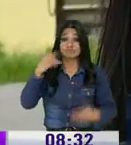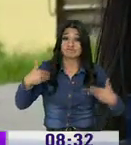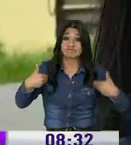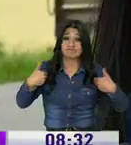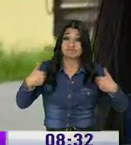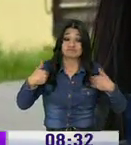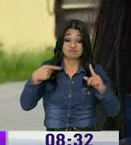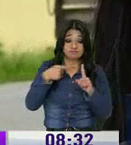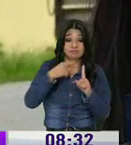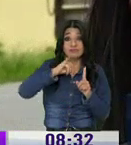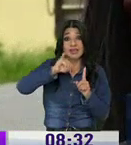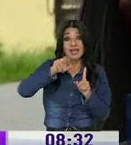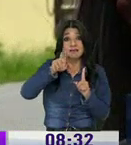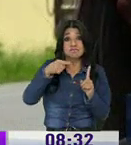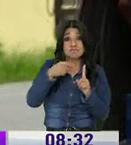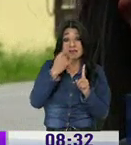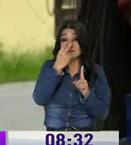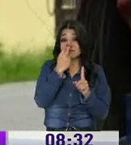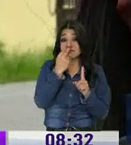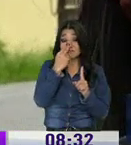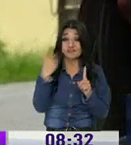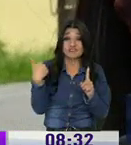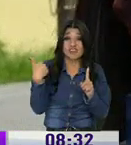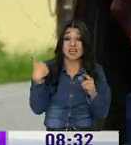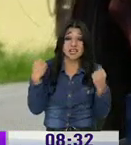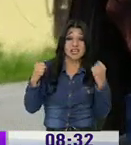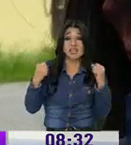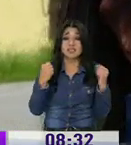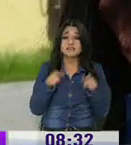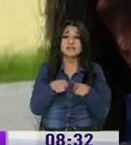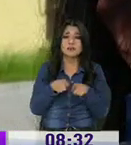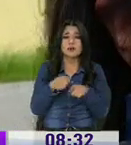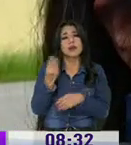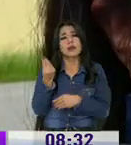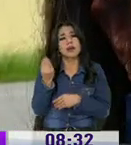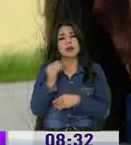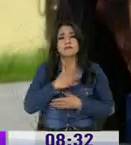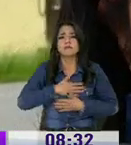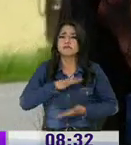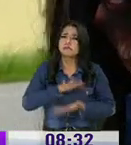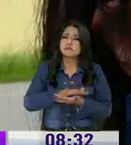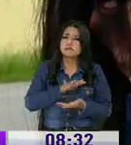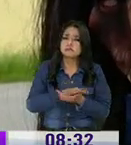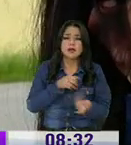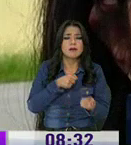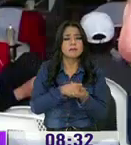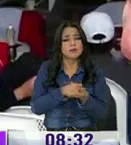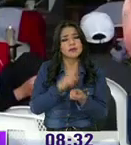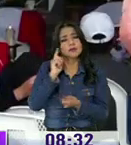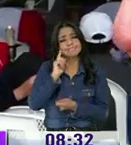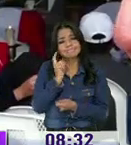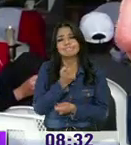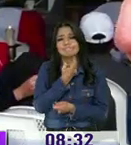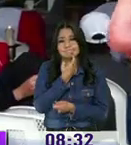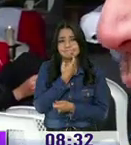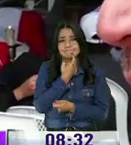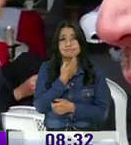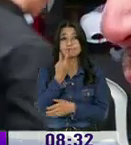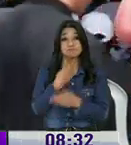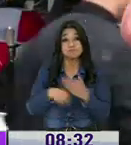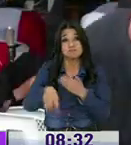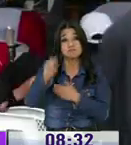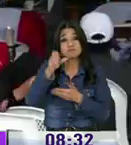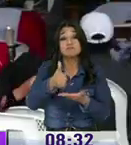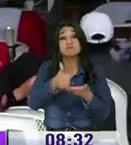era un niño que hacía sus bromas, un niño inquieto como todo joven, tranquilos, colaboradores, se los va a extrañar mucho. Mis hijos me